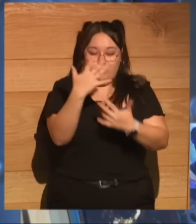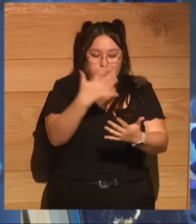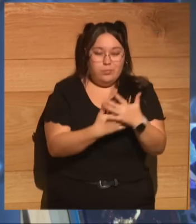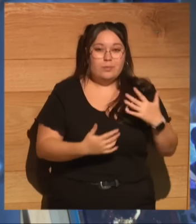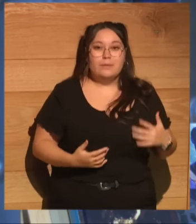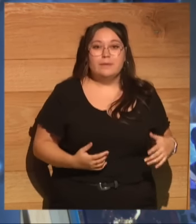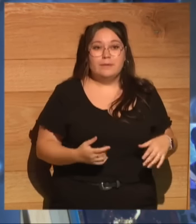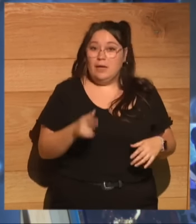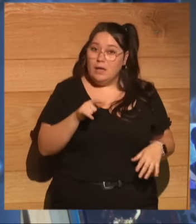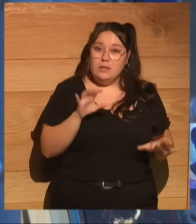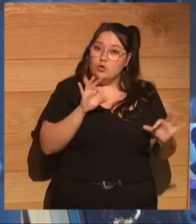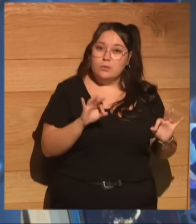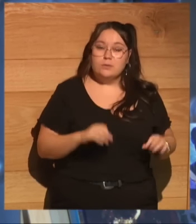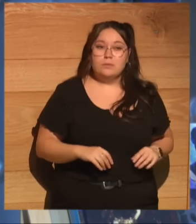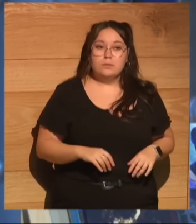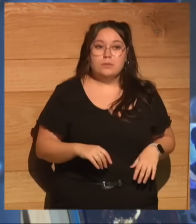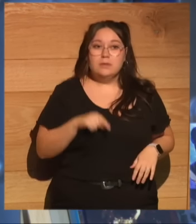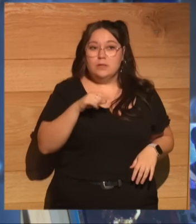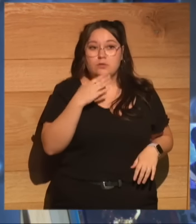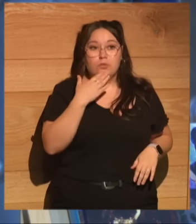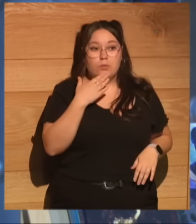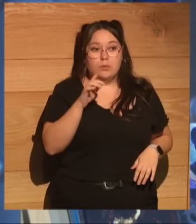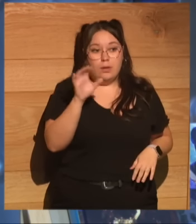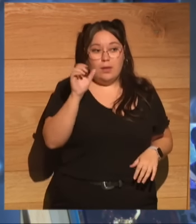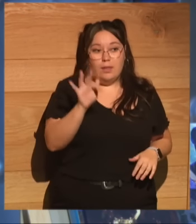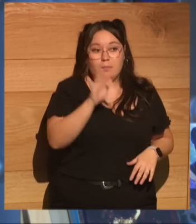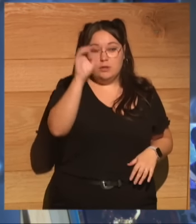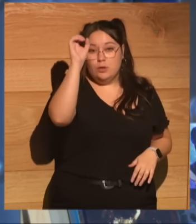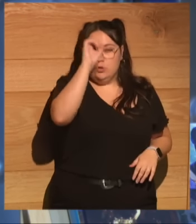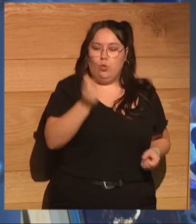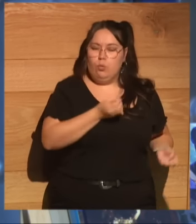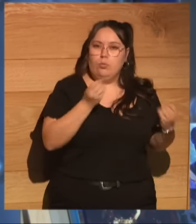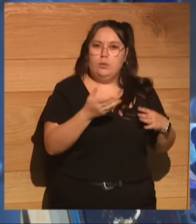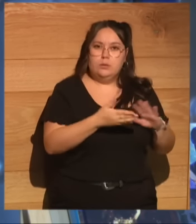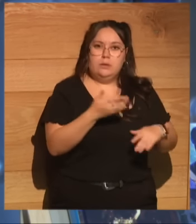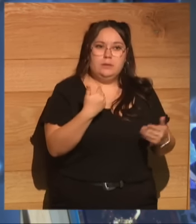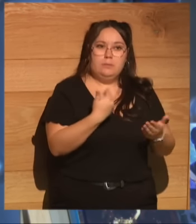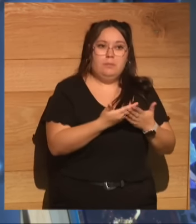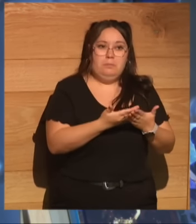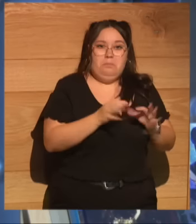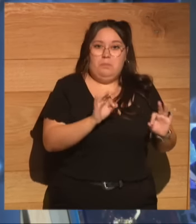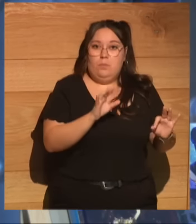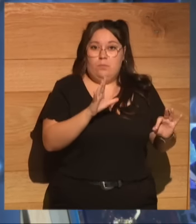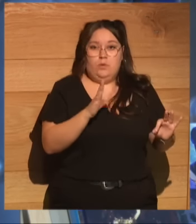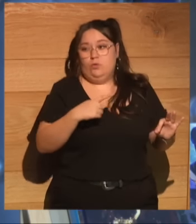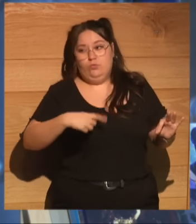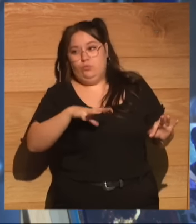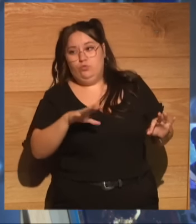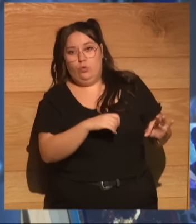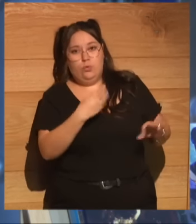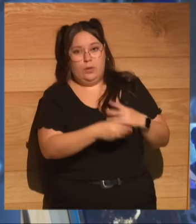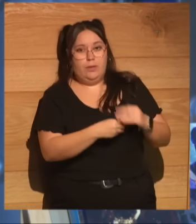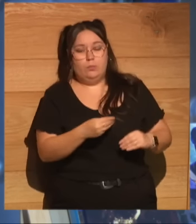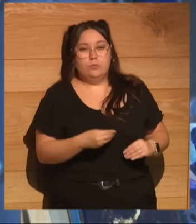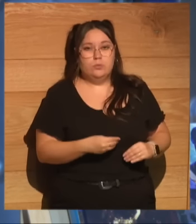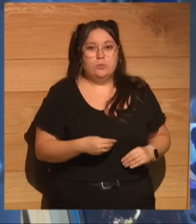Pues de eso se trata. Y esto es un juicio, además, a quien se manifiesta de esa manera. Ni siquiera, porque todos hacemos eso. Lo hacemos siempre. Todos hacemos